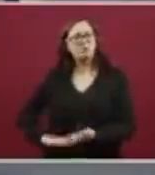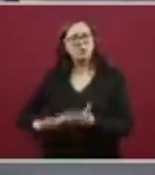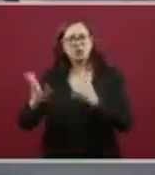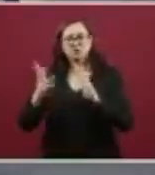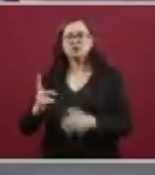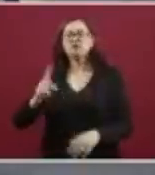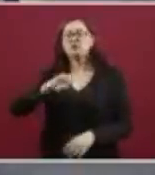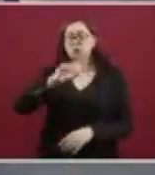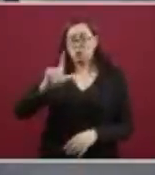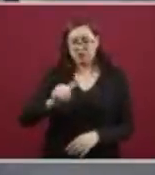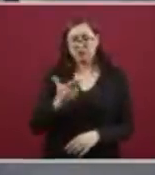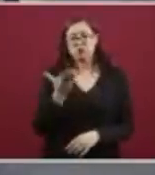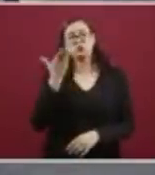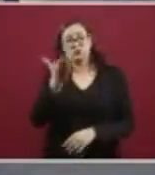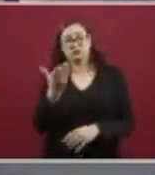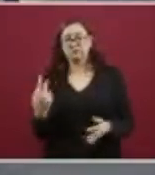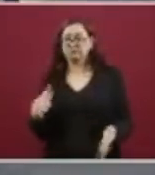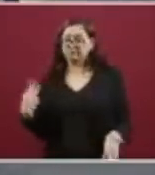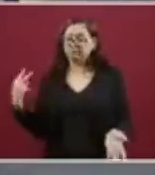ellos. Y